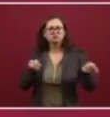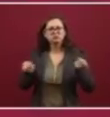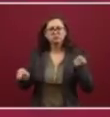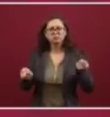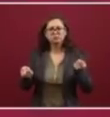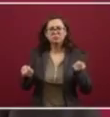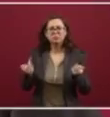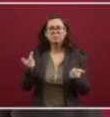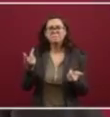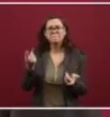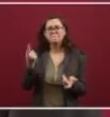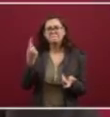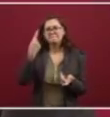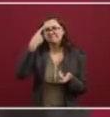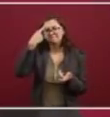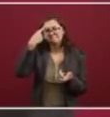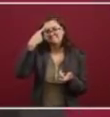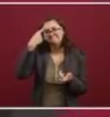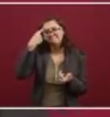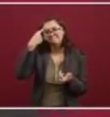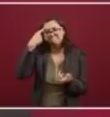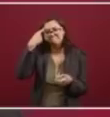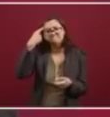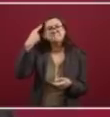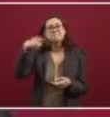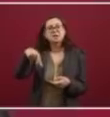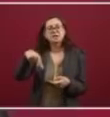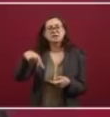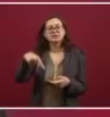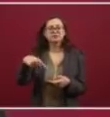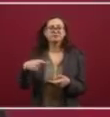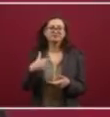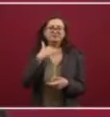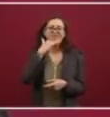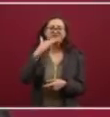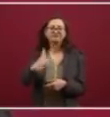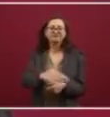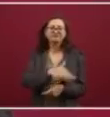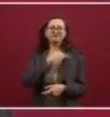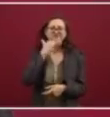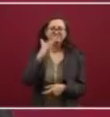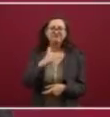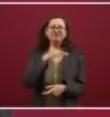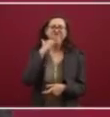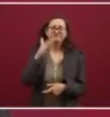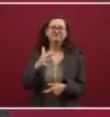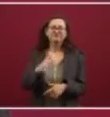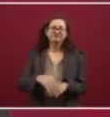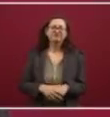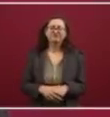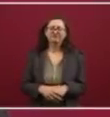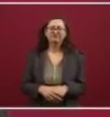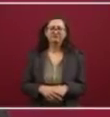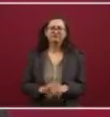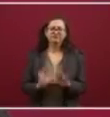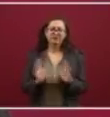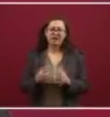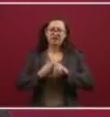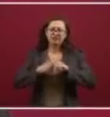para llevar a cabo actos de corrupción. Entonces, sí se está llevando a